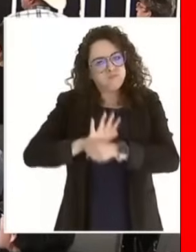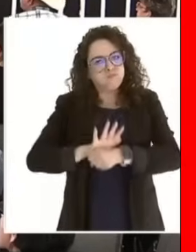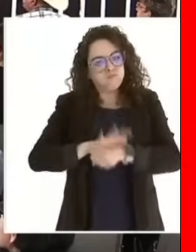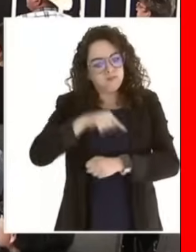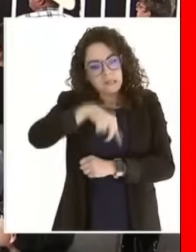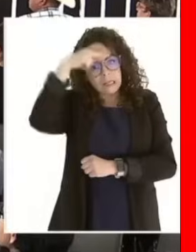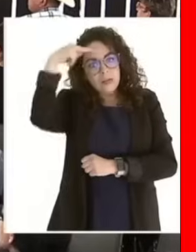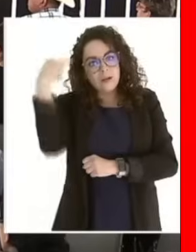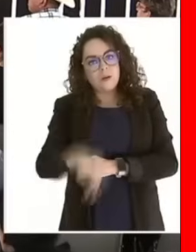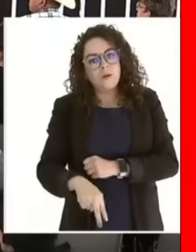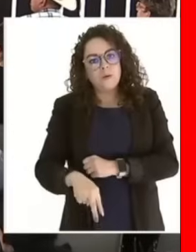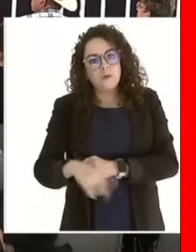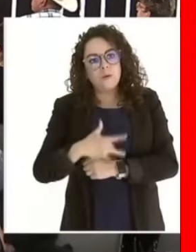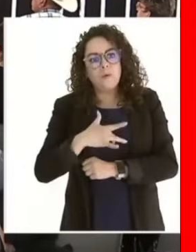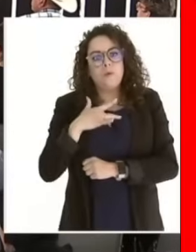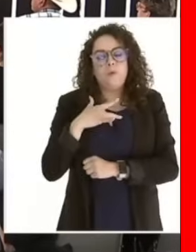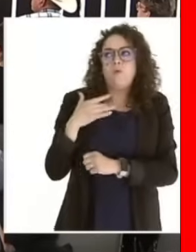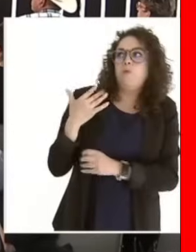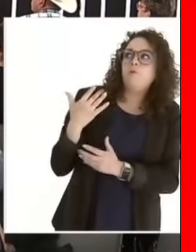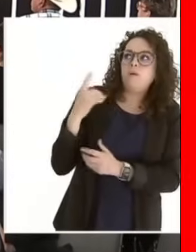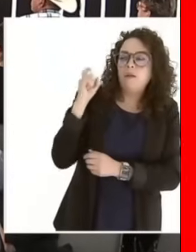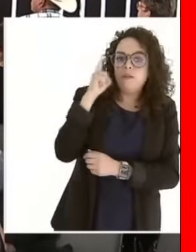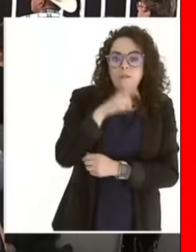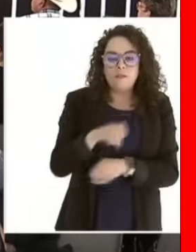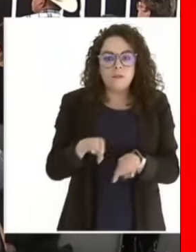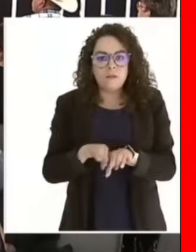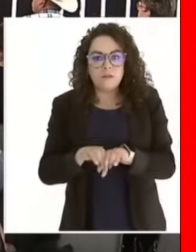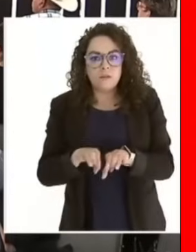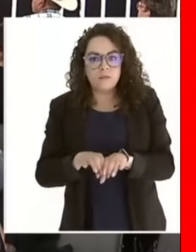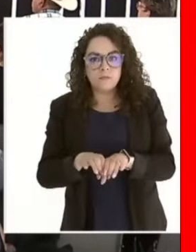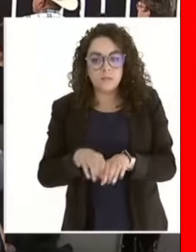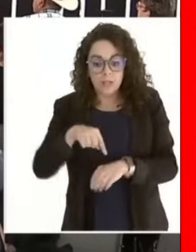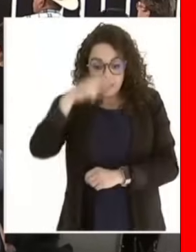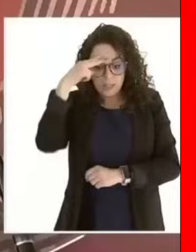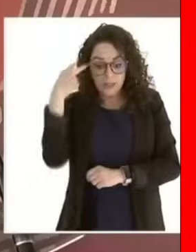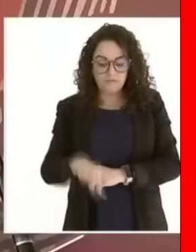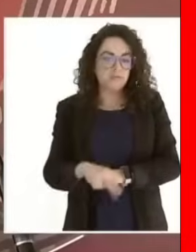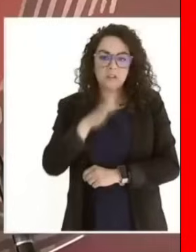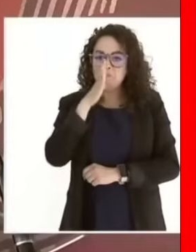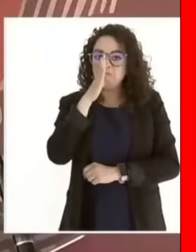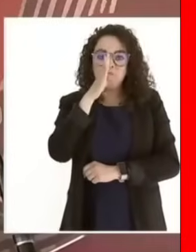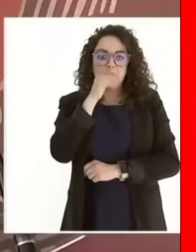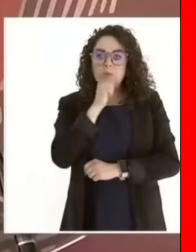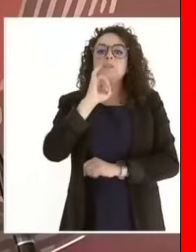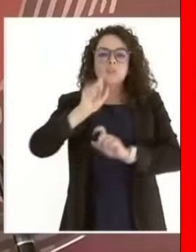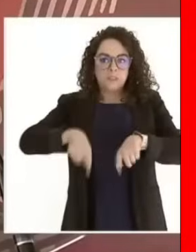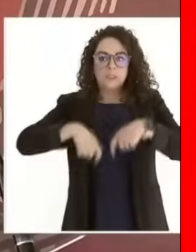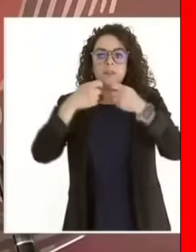no se podía ni siquiera aprobar en México la ley